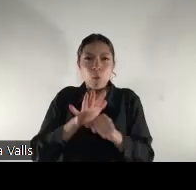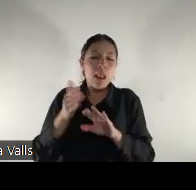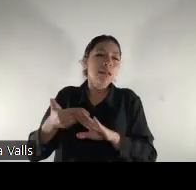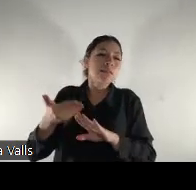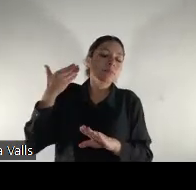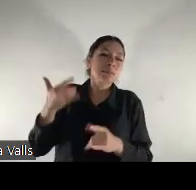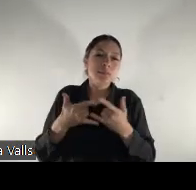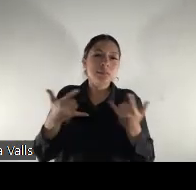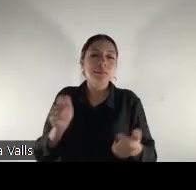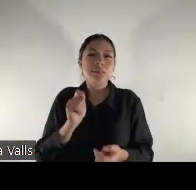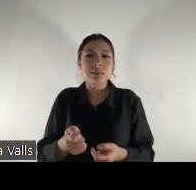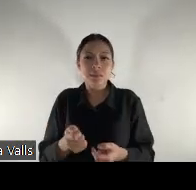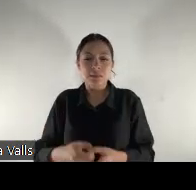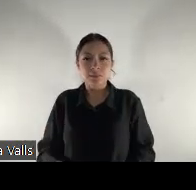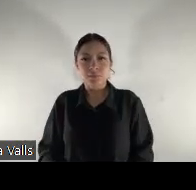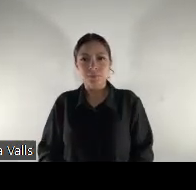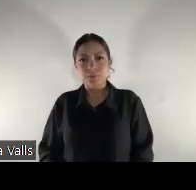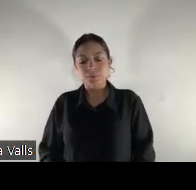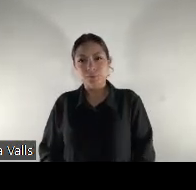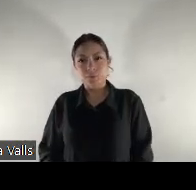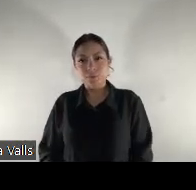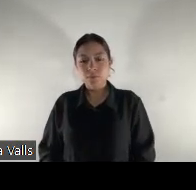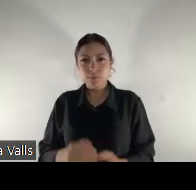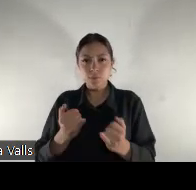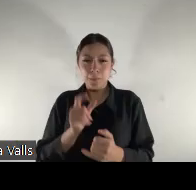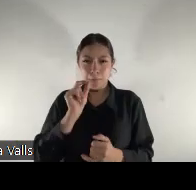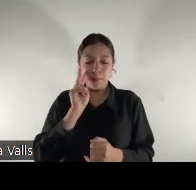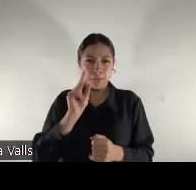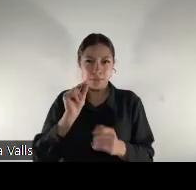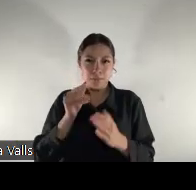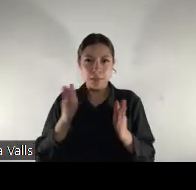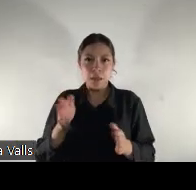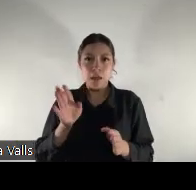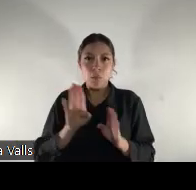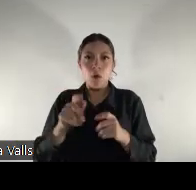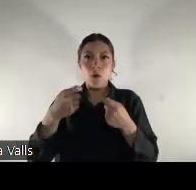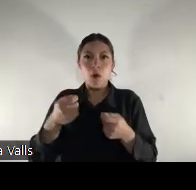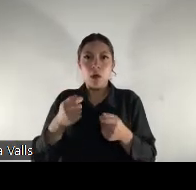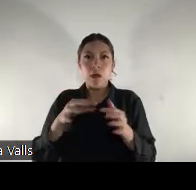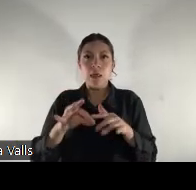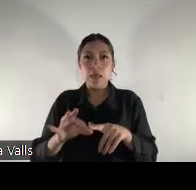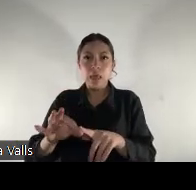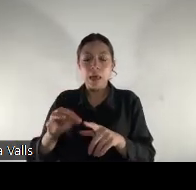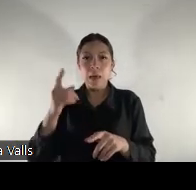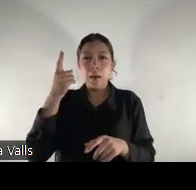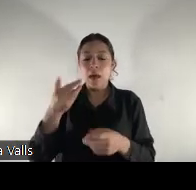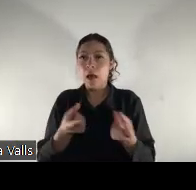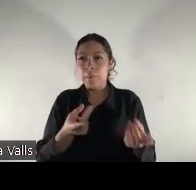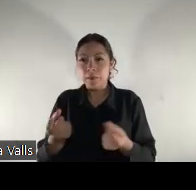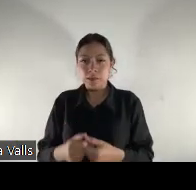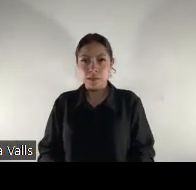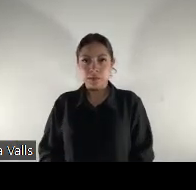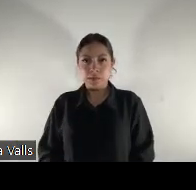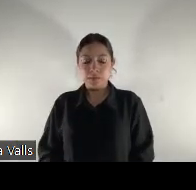y también, a ver que se vea un poquito, la aplicación de una guía de habilidades. Entonces,